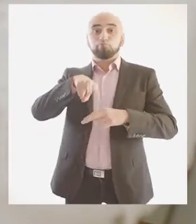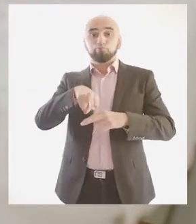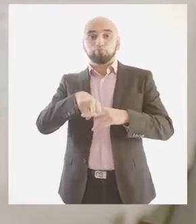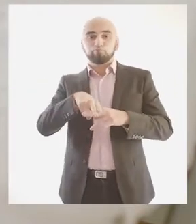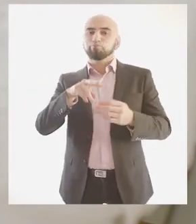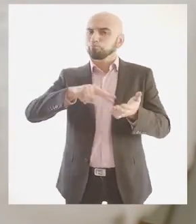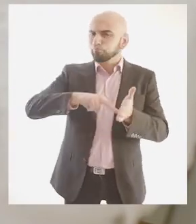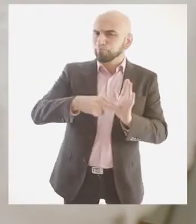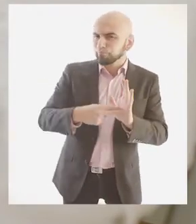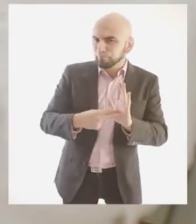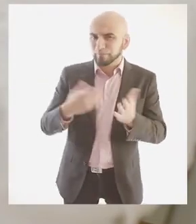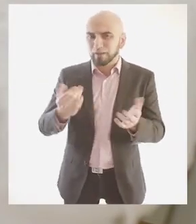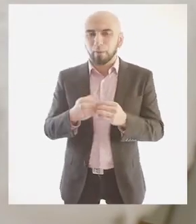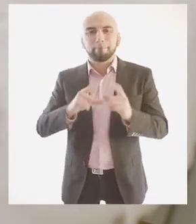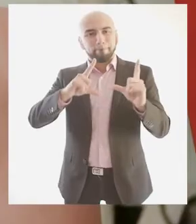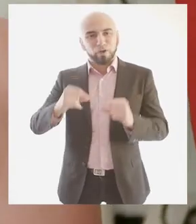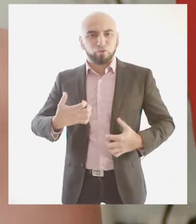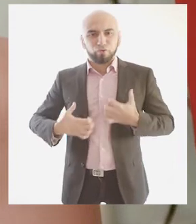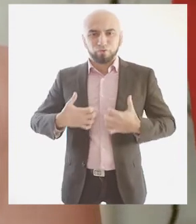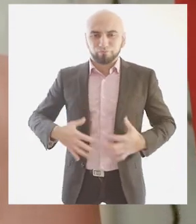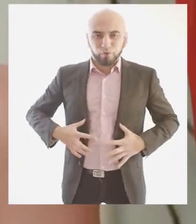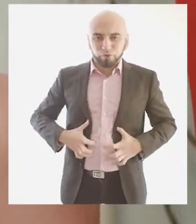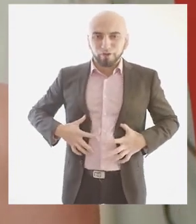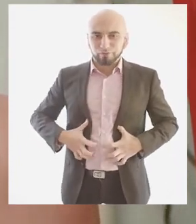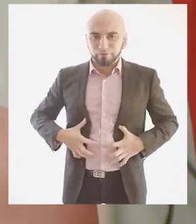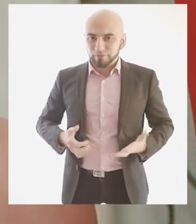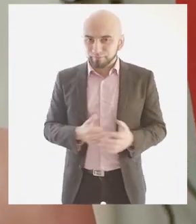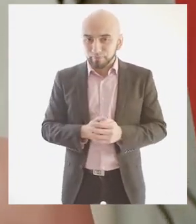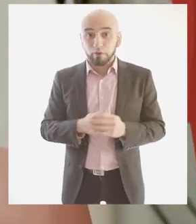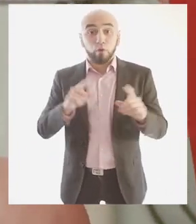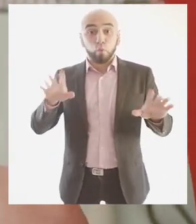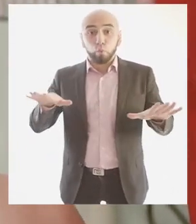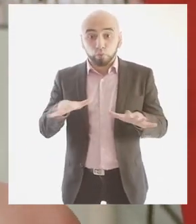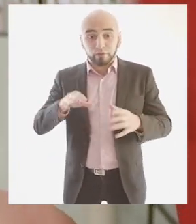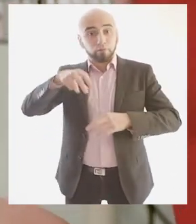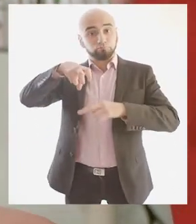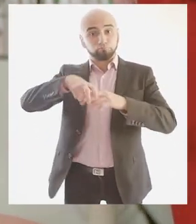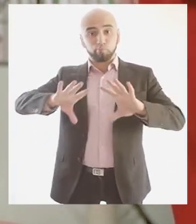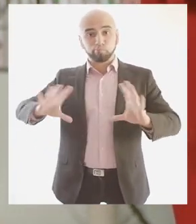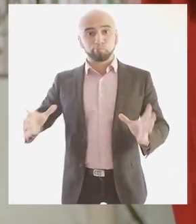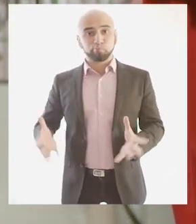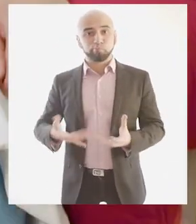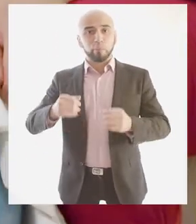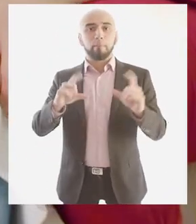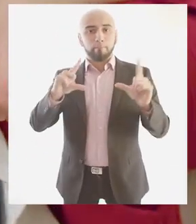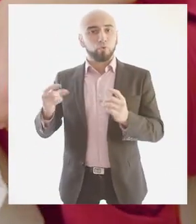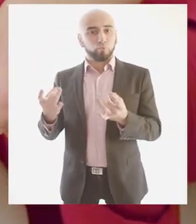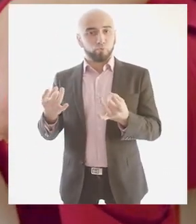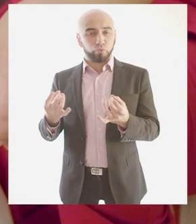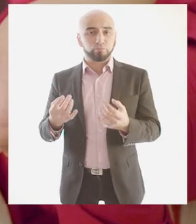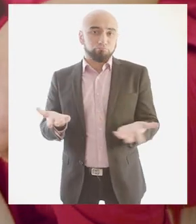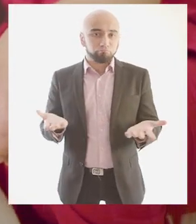la desventaja que frena las contracciones. El uso del balón kinésico puede ayudar a reducir el dolor y la ansiedad.